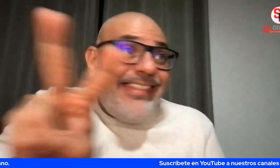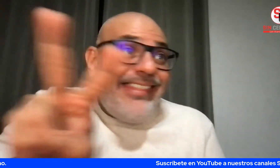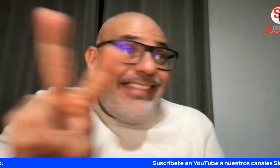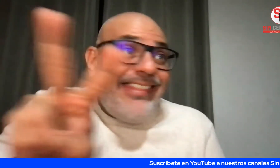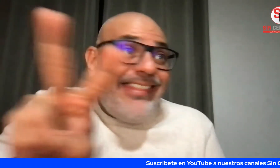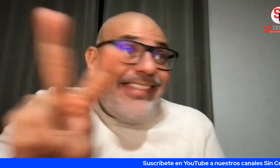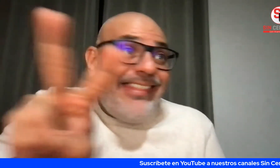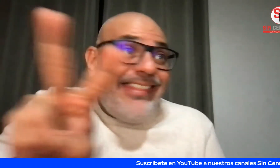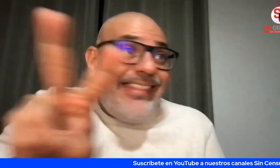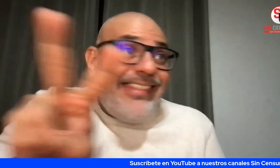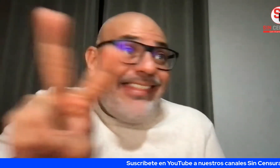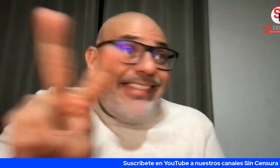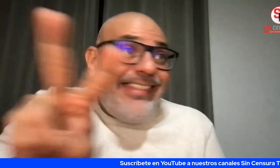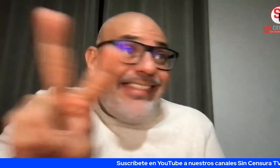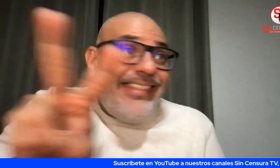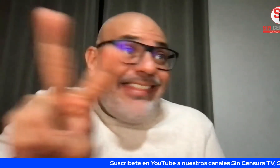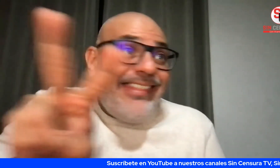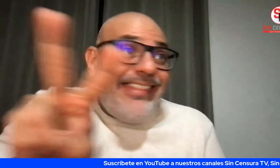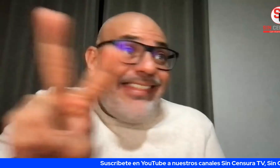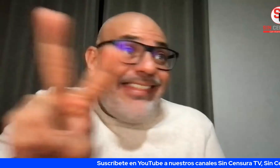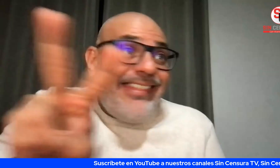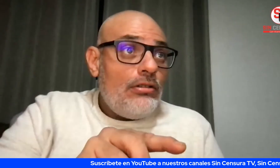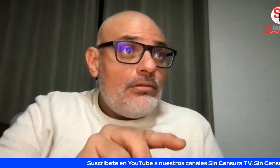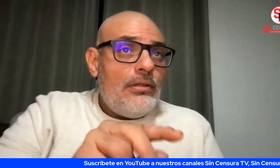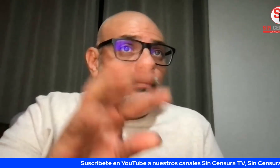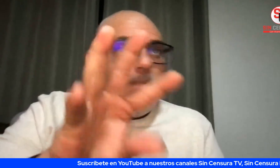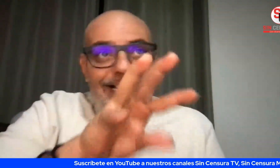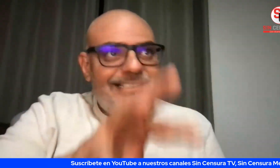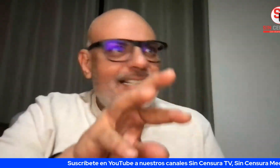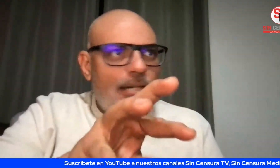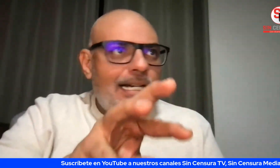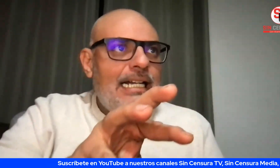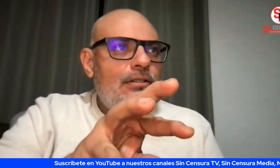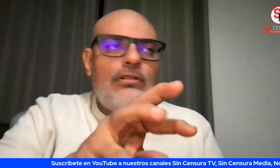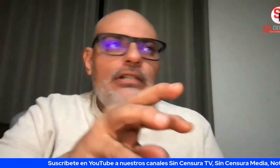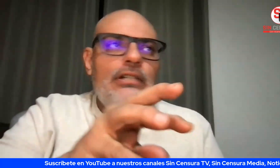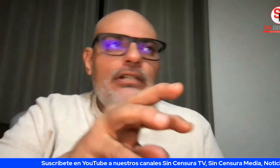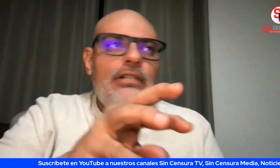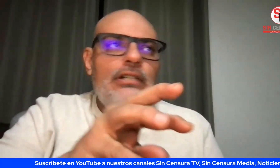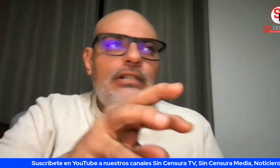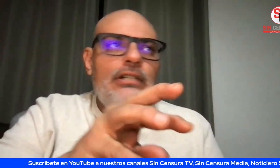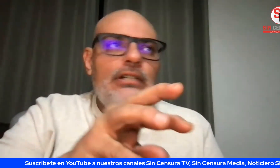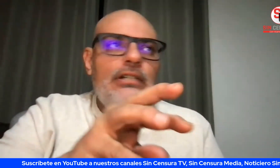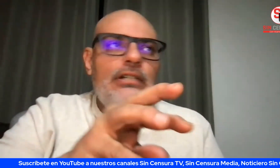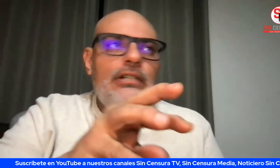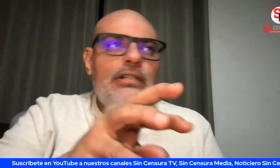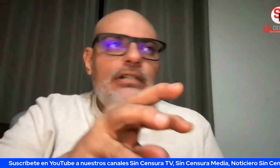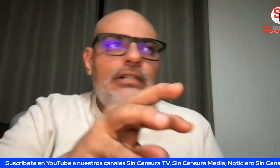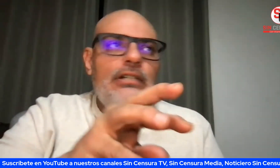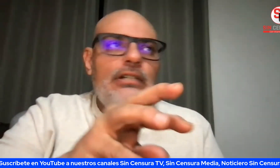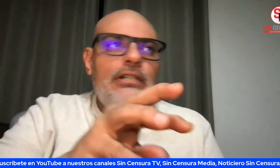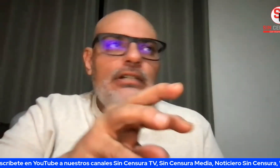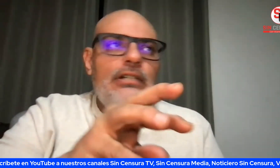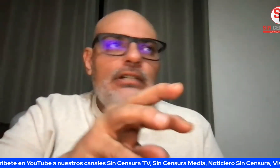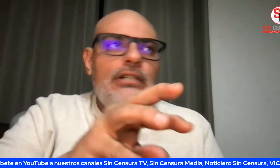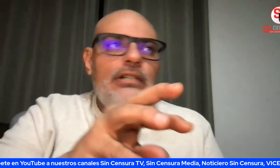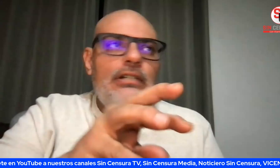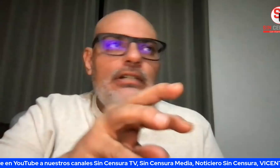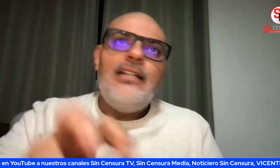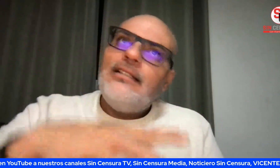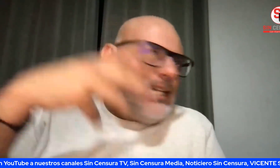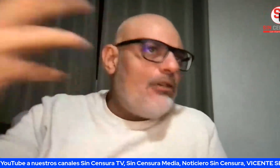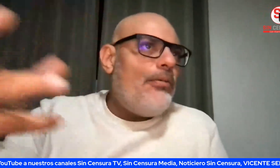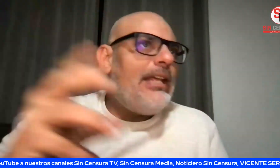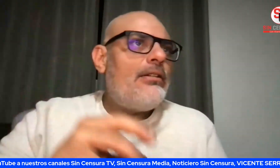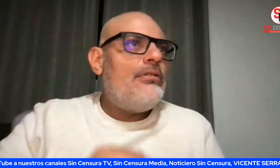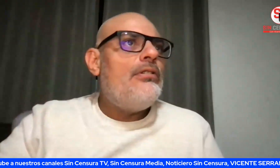que quede de ellos dos, el otro va a estar trabajando y va a estar de la mano y va a ser parte